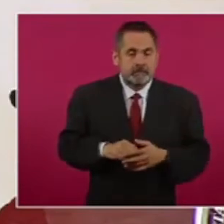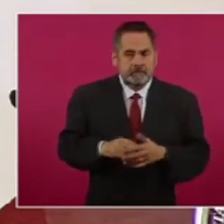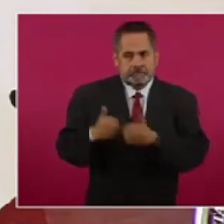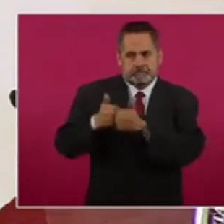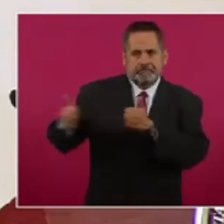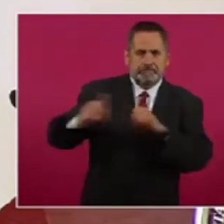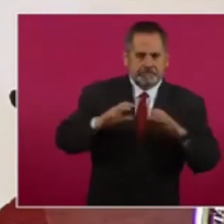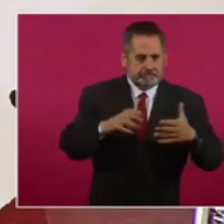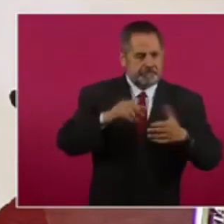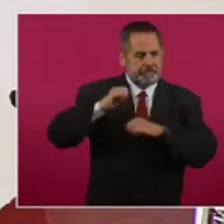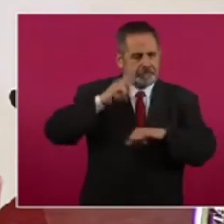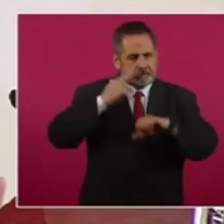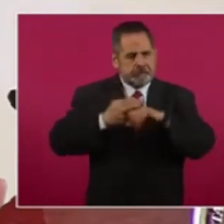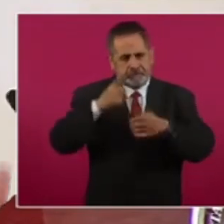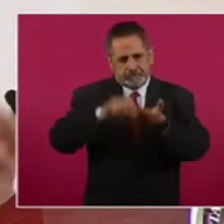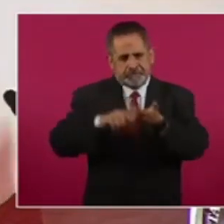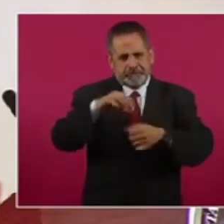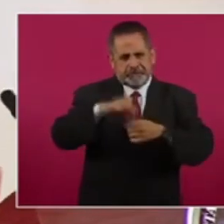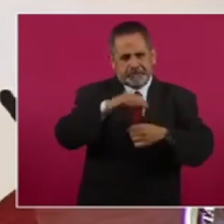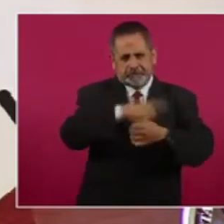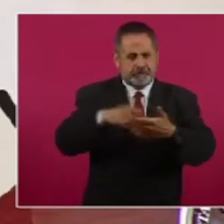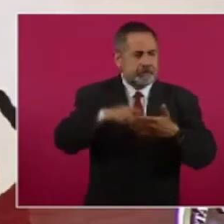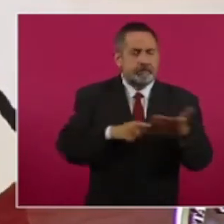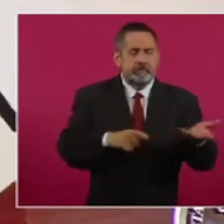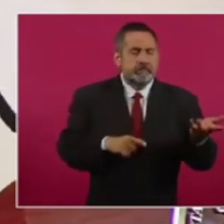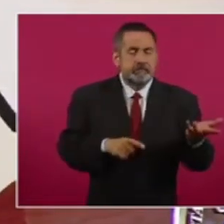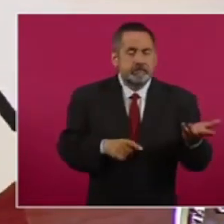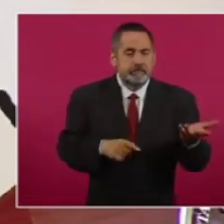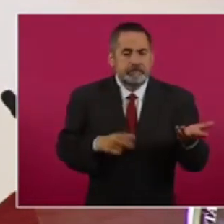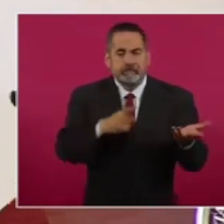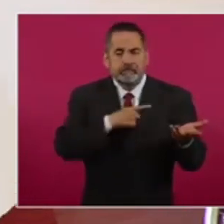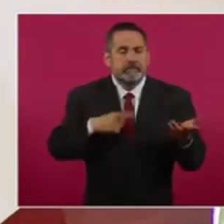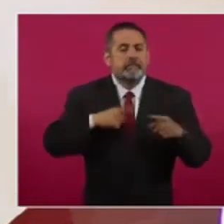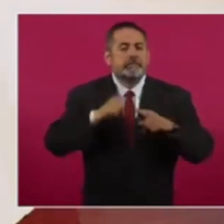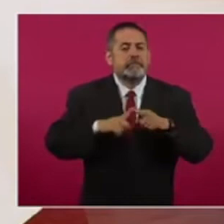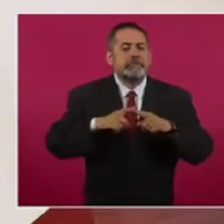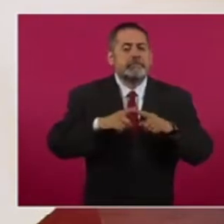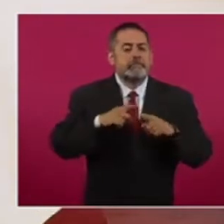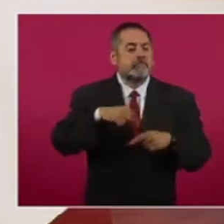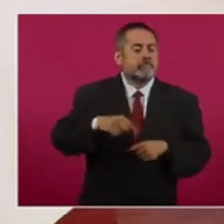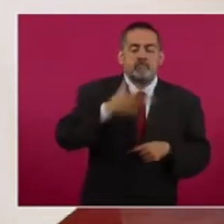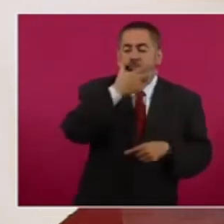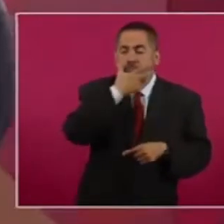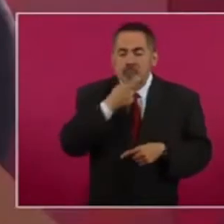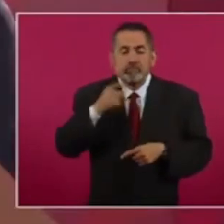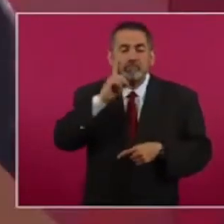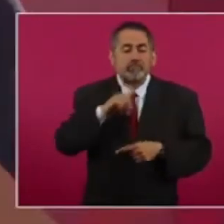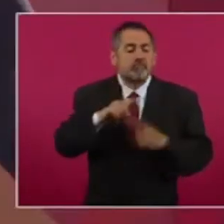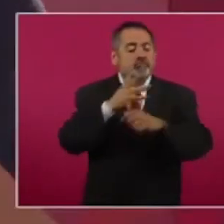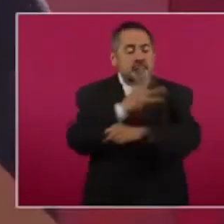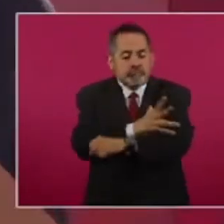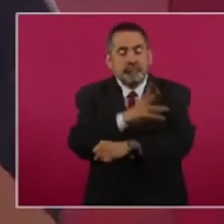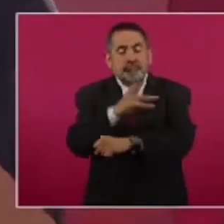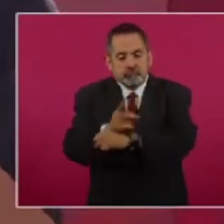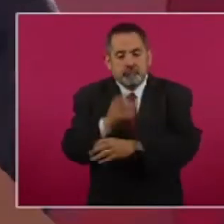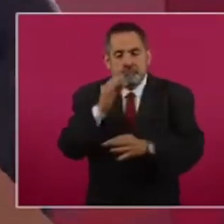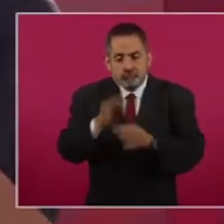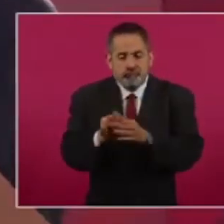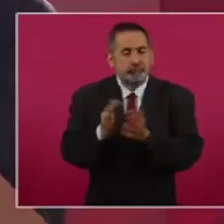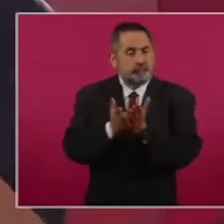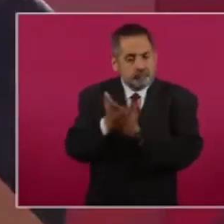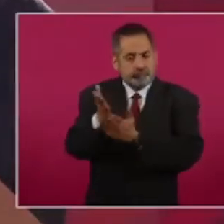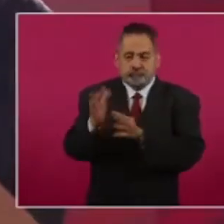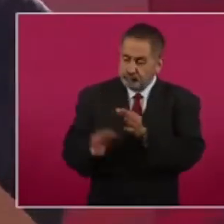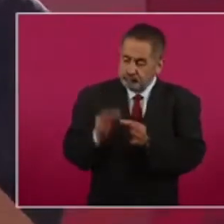autónomo encargado de las elecciones tiene que ser manejado por mujeres y por hombres honestos,